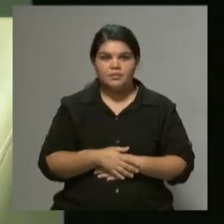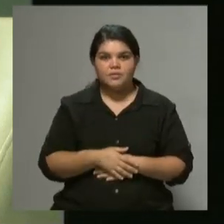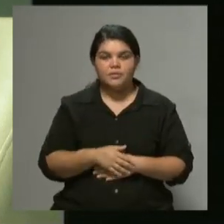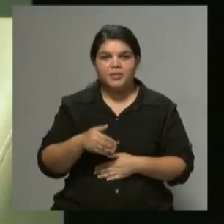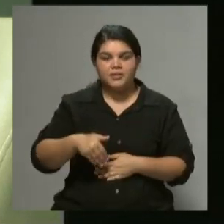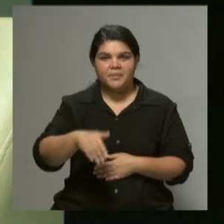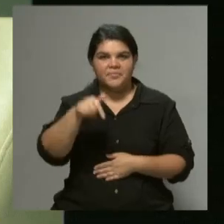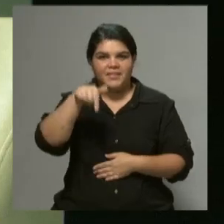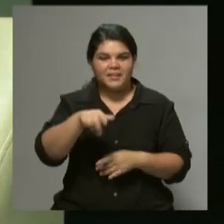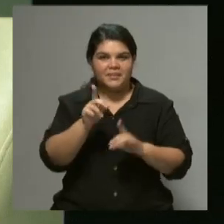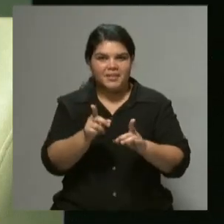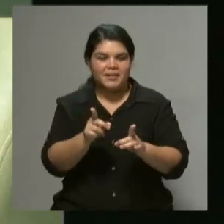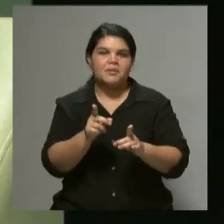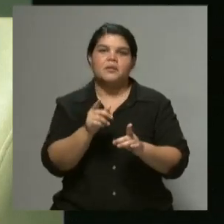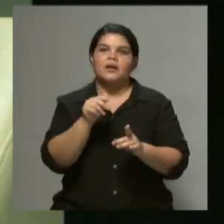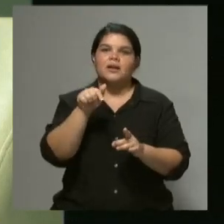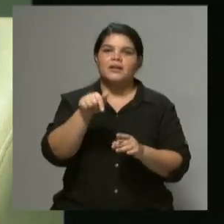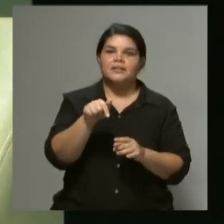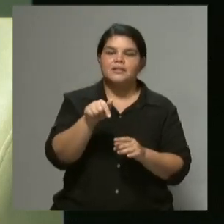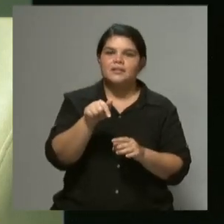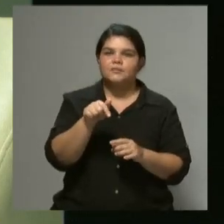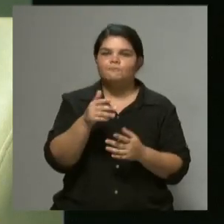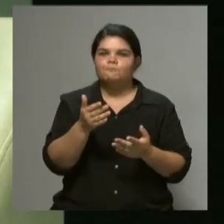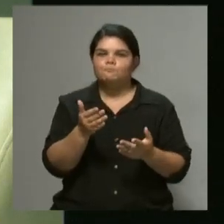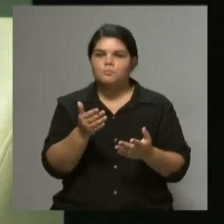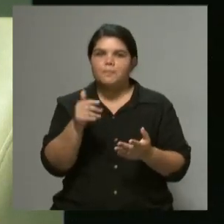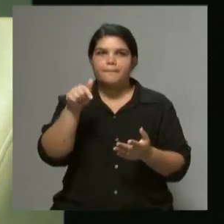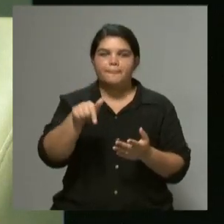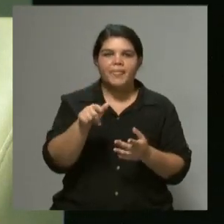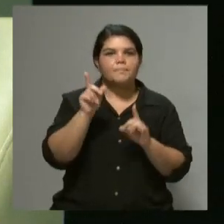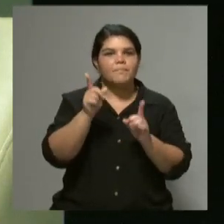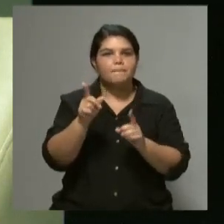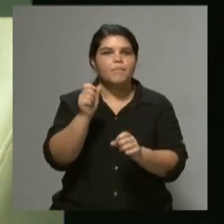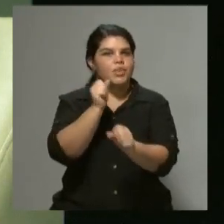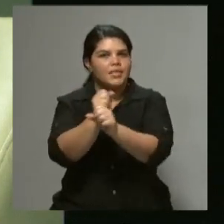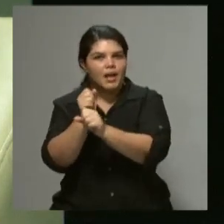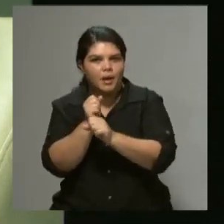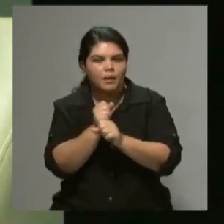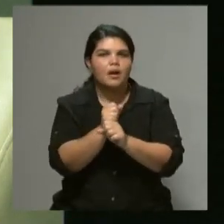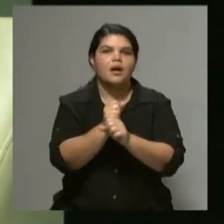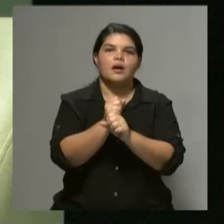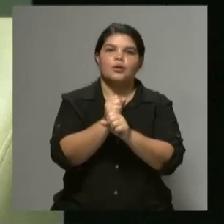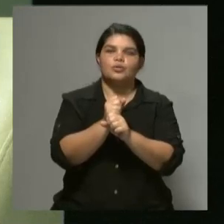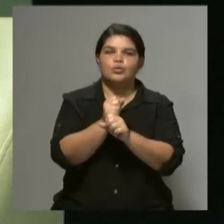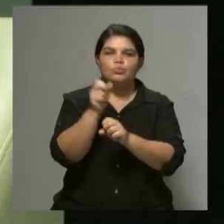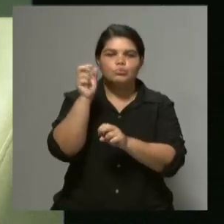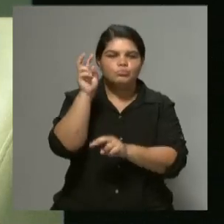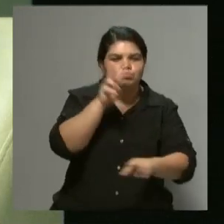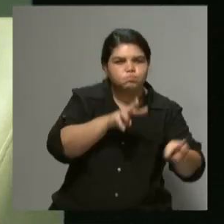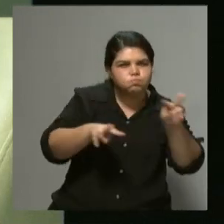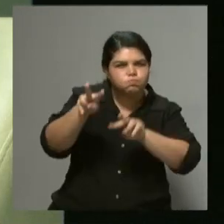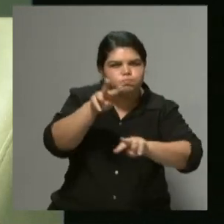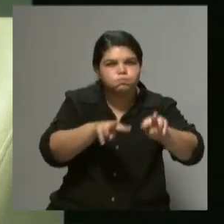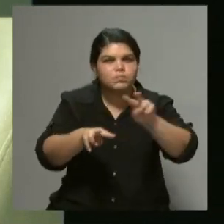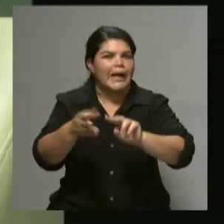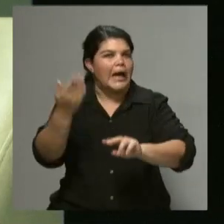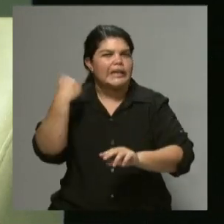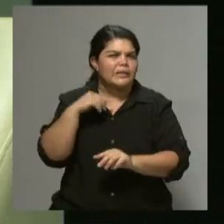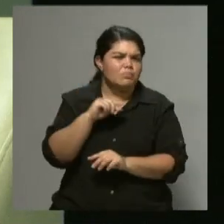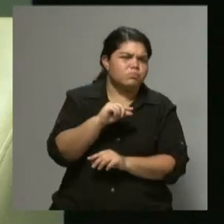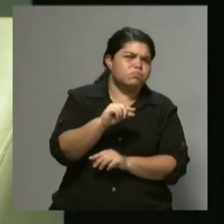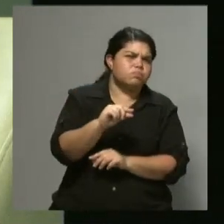en más muy bajo en lo que es búsqueda de empleo. Se empezó a reactivar en el 2021 y te diría